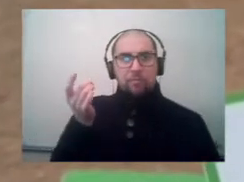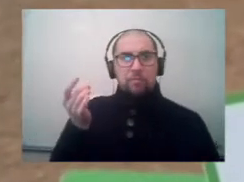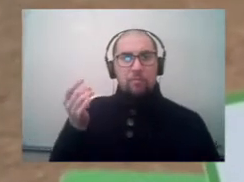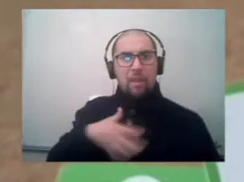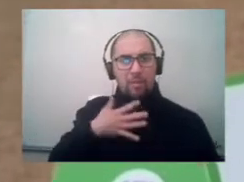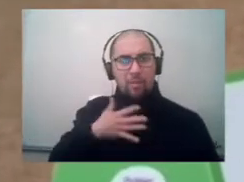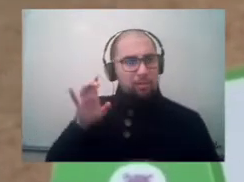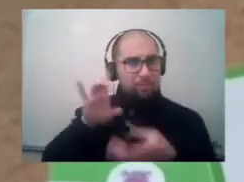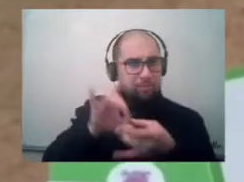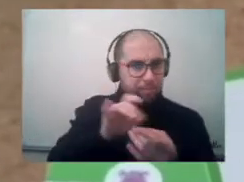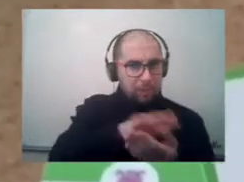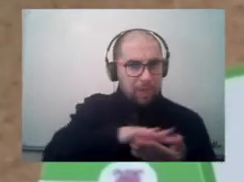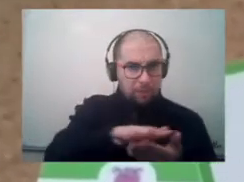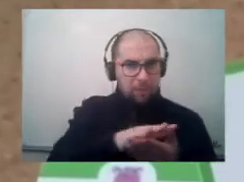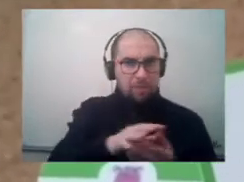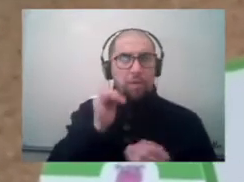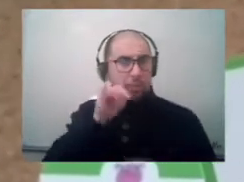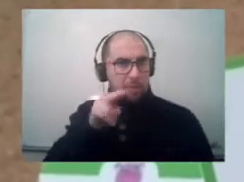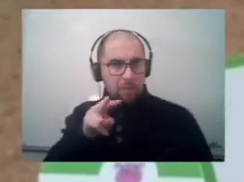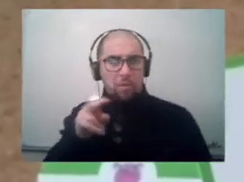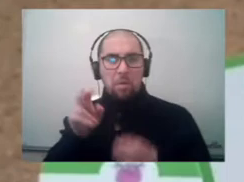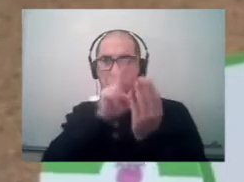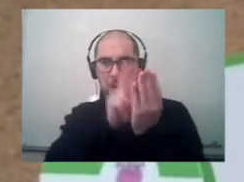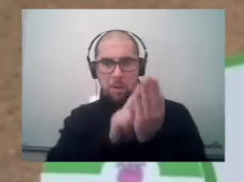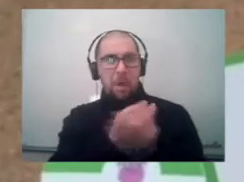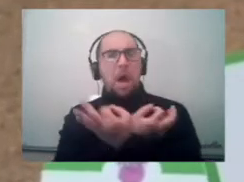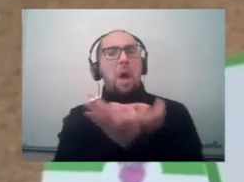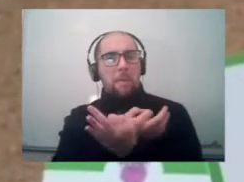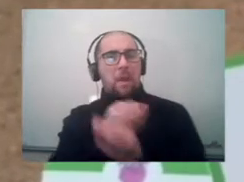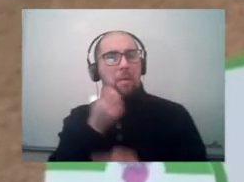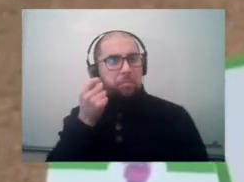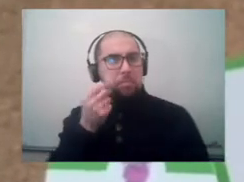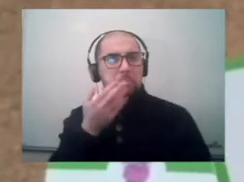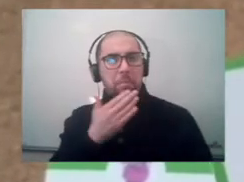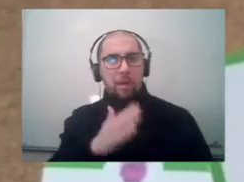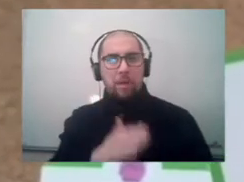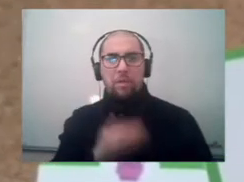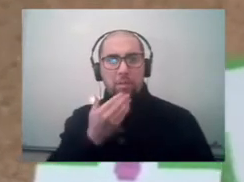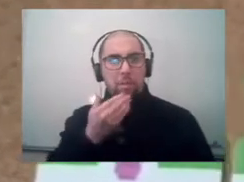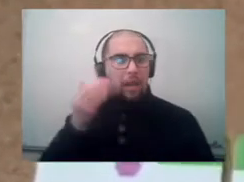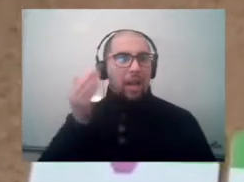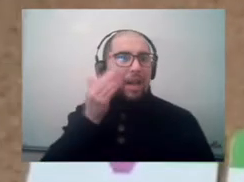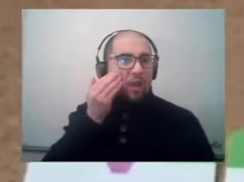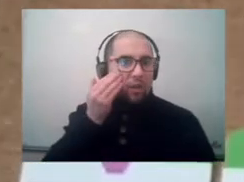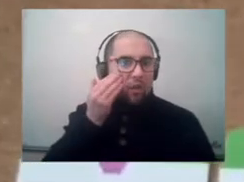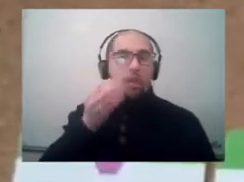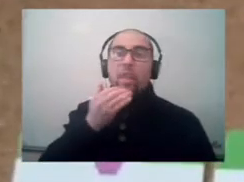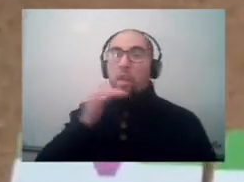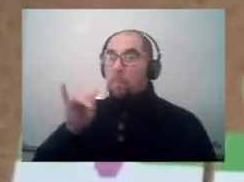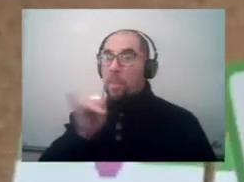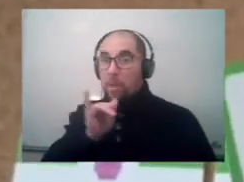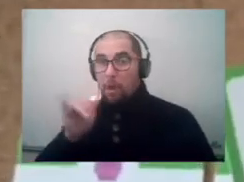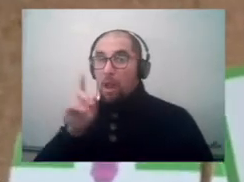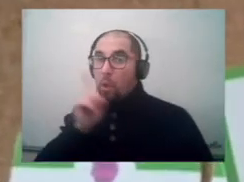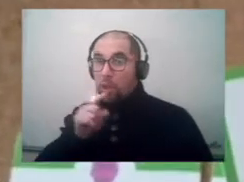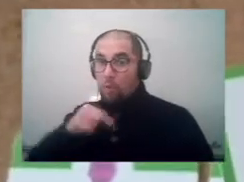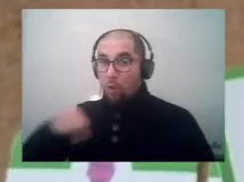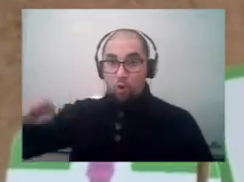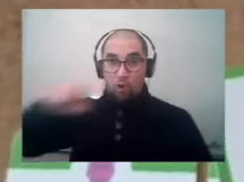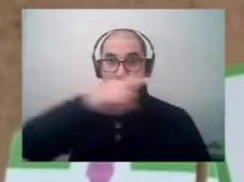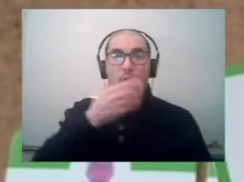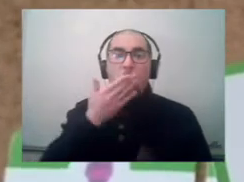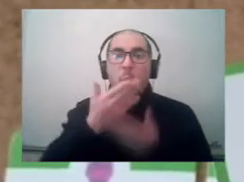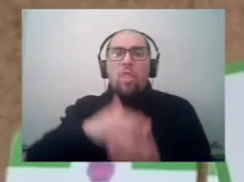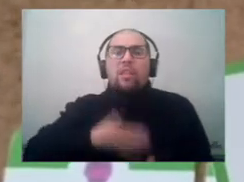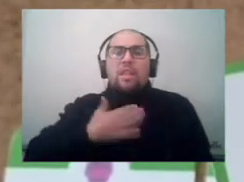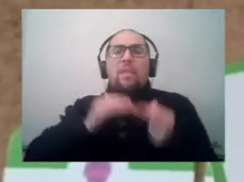emoción correspondiente pueden leer la información contenida en la tarjeta y recordar momentos en que cada jugador haya